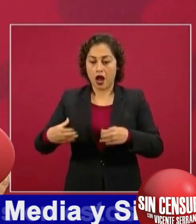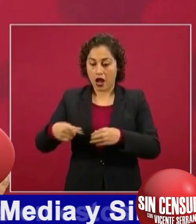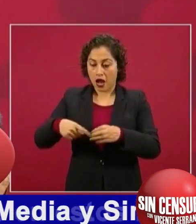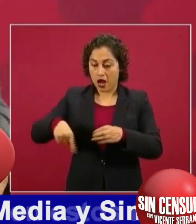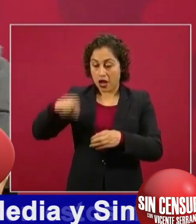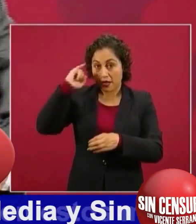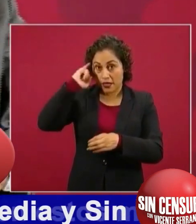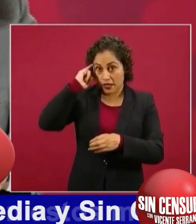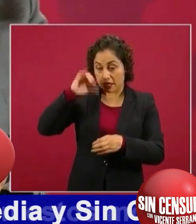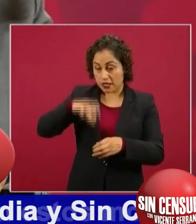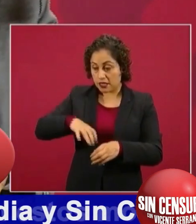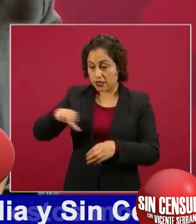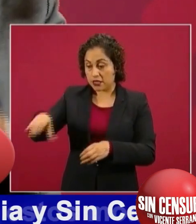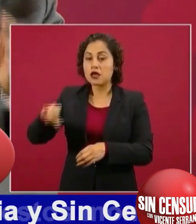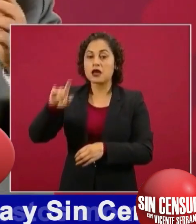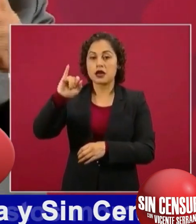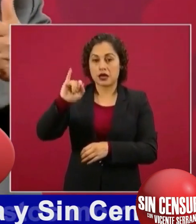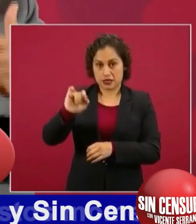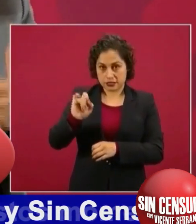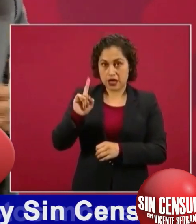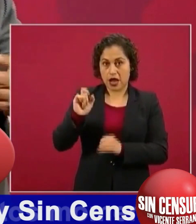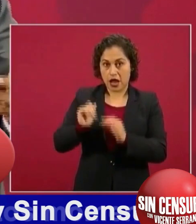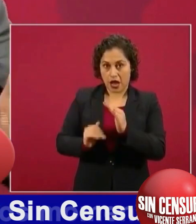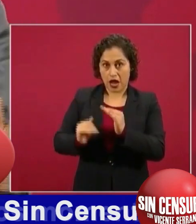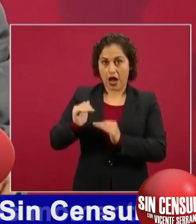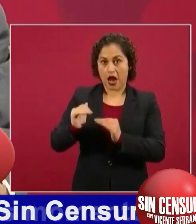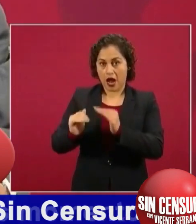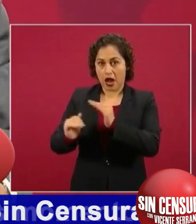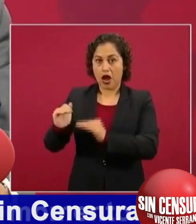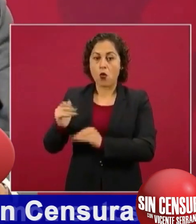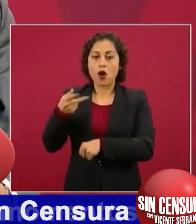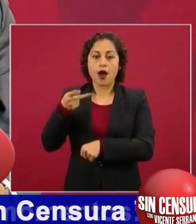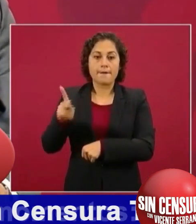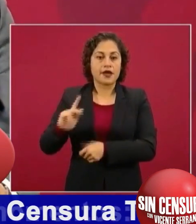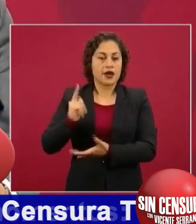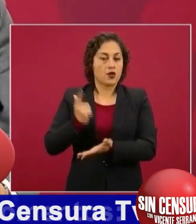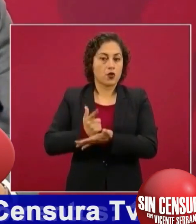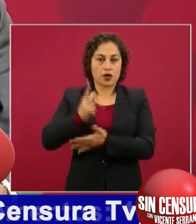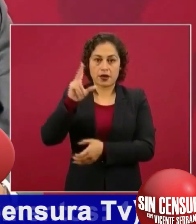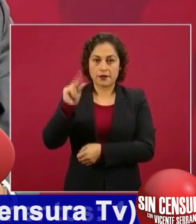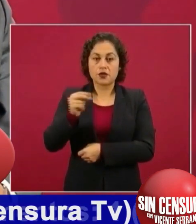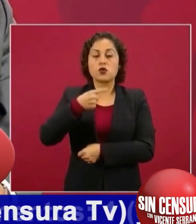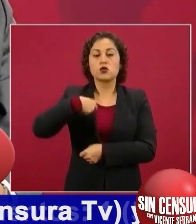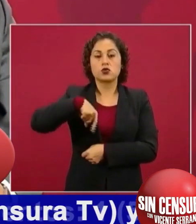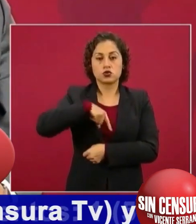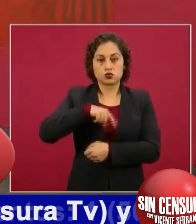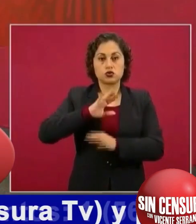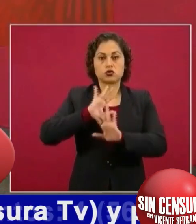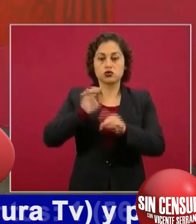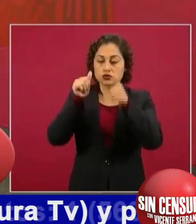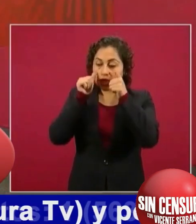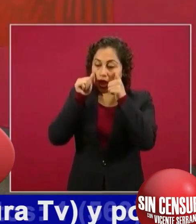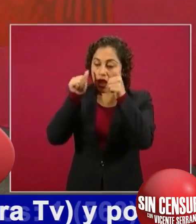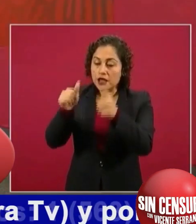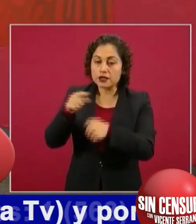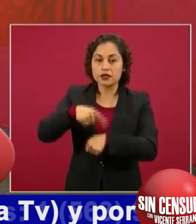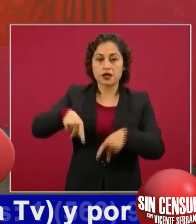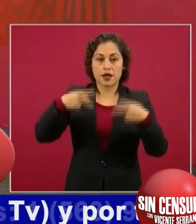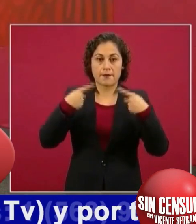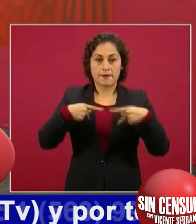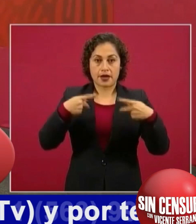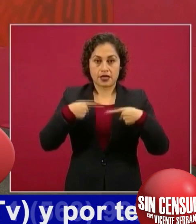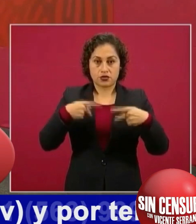mayor, y estamos ahí atendiendo a los damnificados. Tenemos albergues.